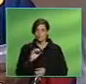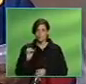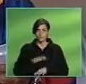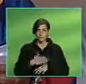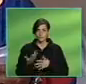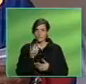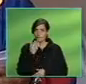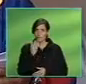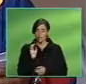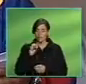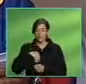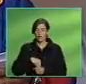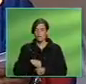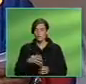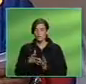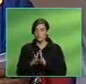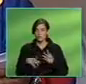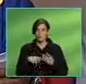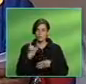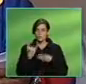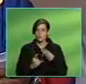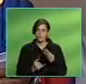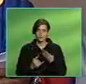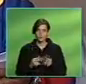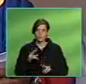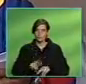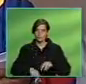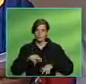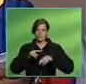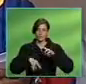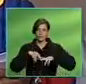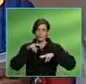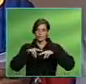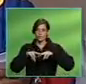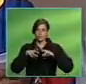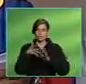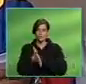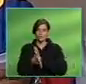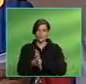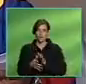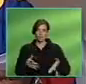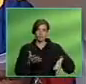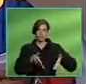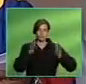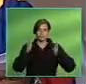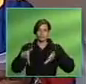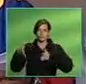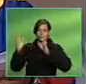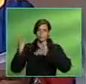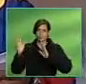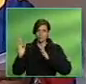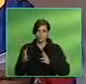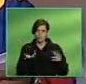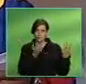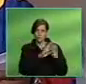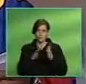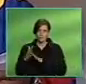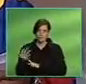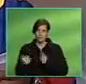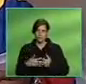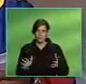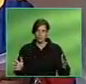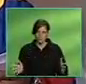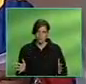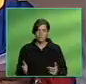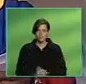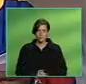forma parte de todo este proyecto de construcción de complejos habitacionales, urbanismos populares,